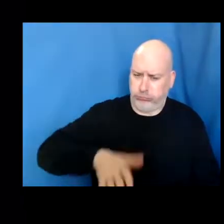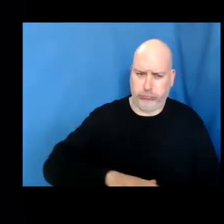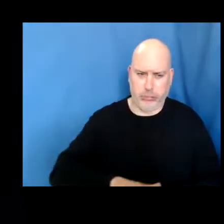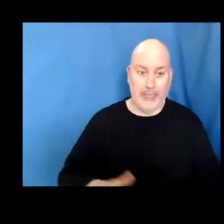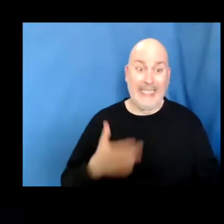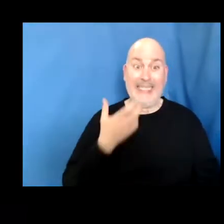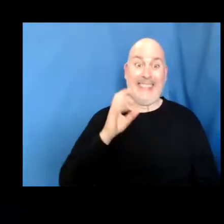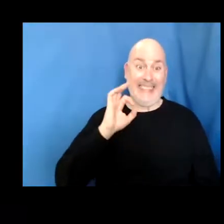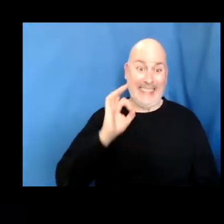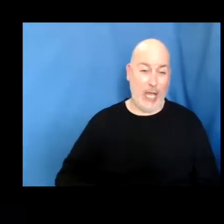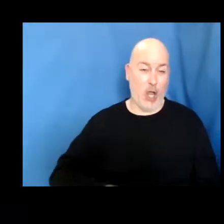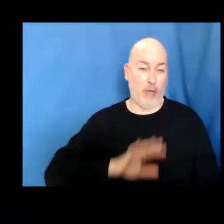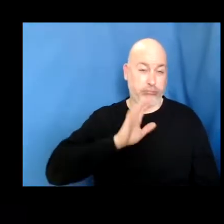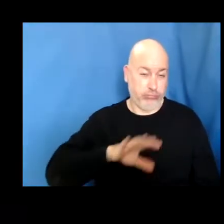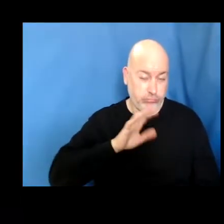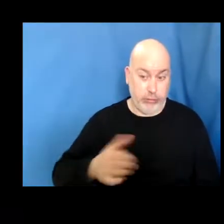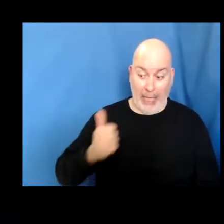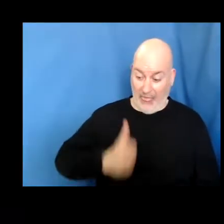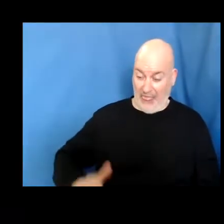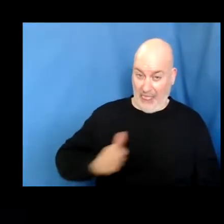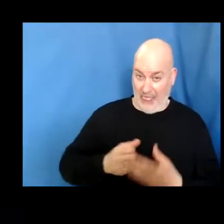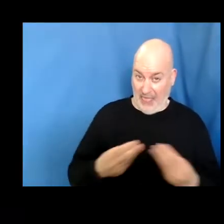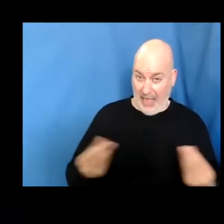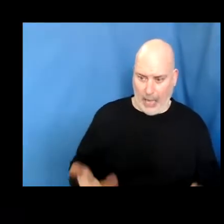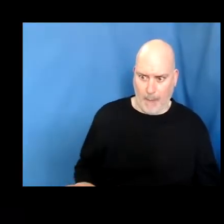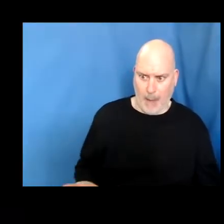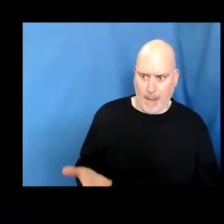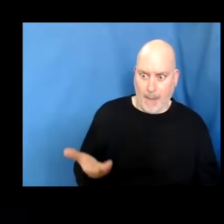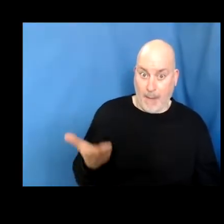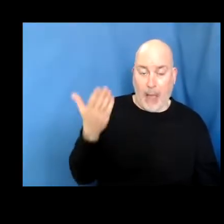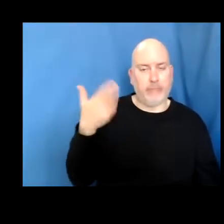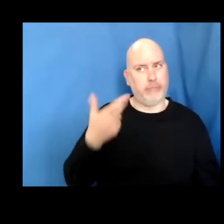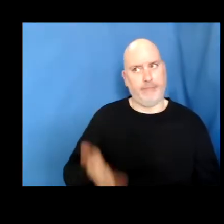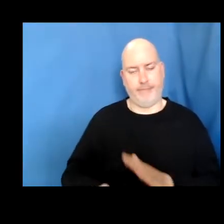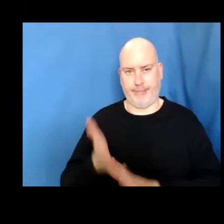el número de las diarreas van en aumento.